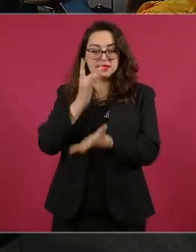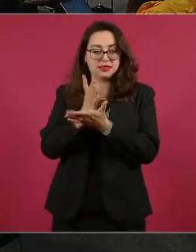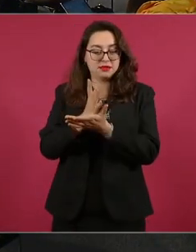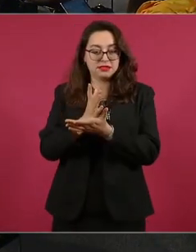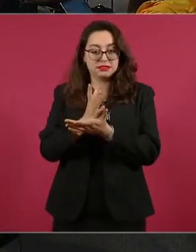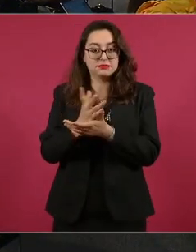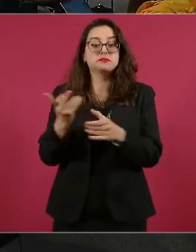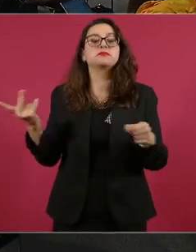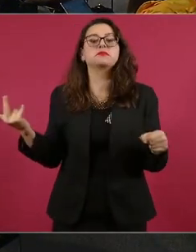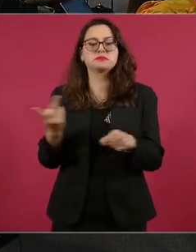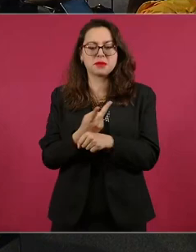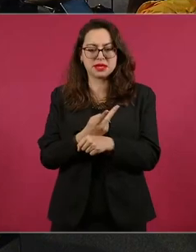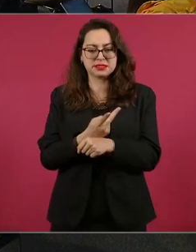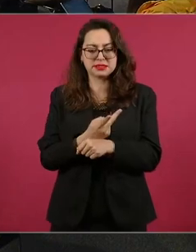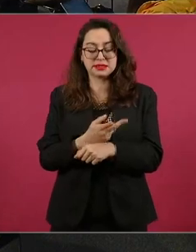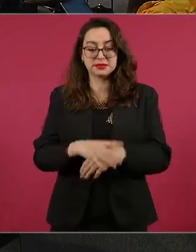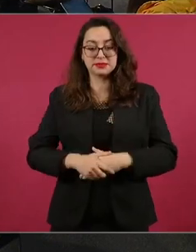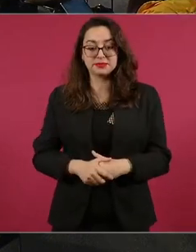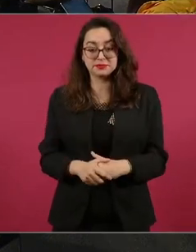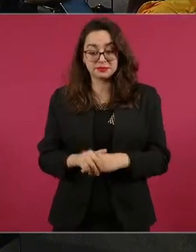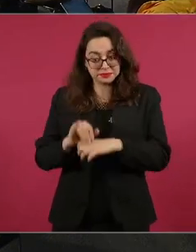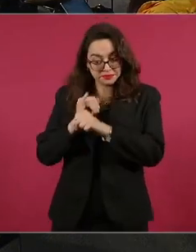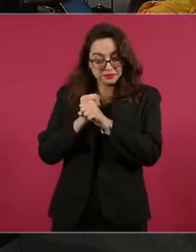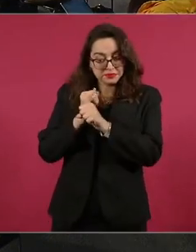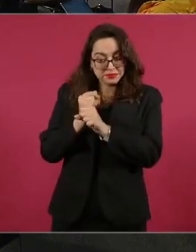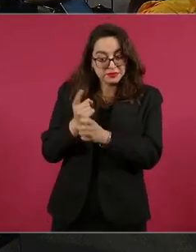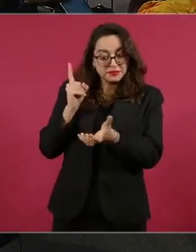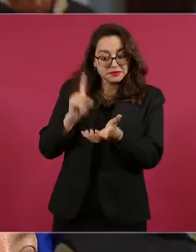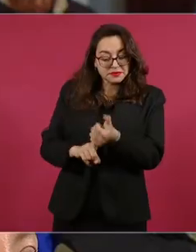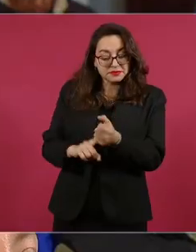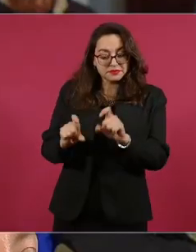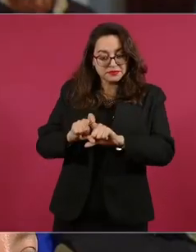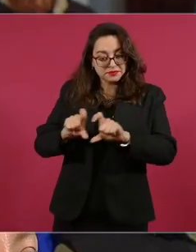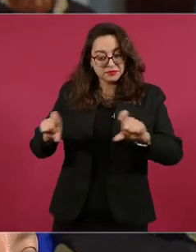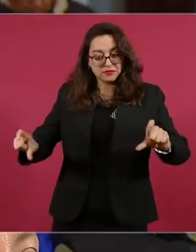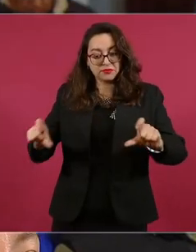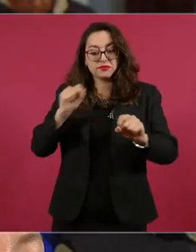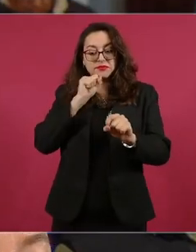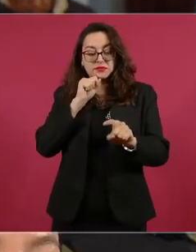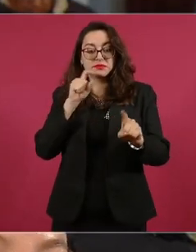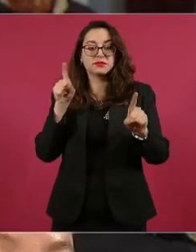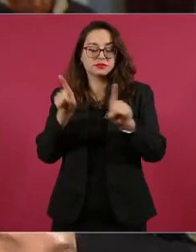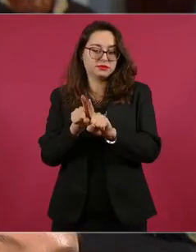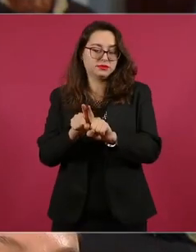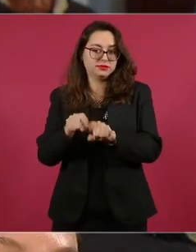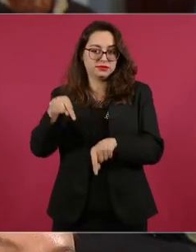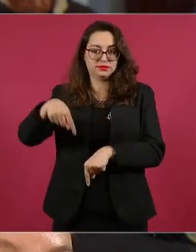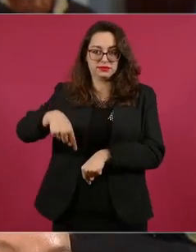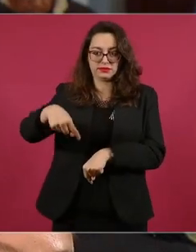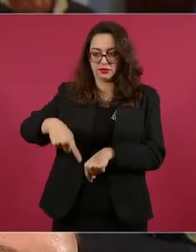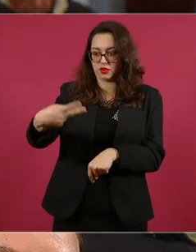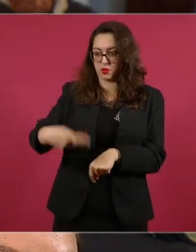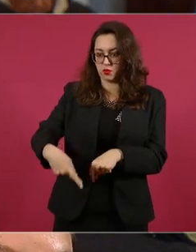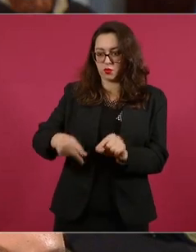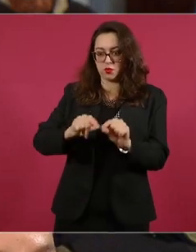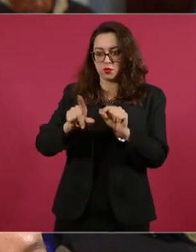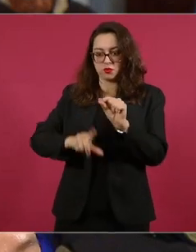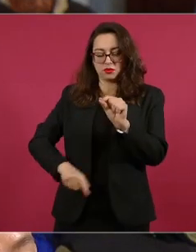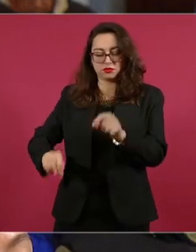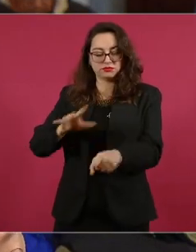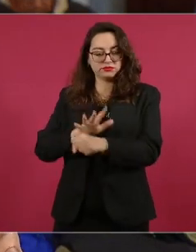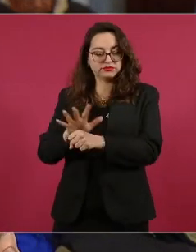¿Por qué aquí en México no se hace eso? Que aquí tenemos que defender